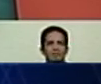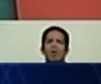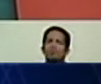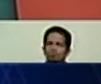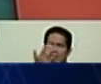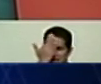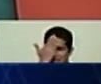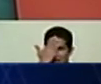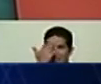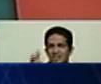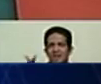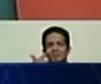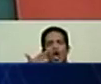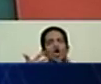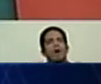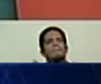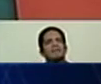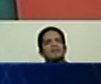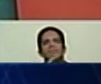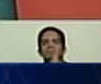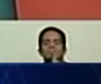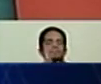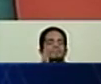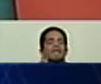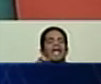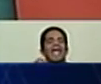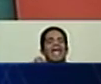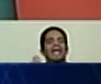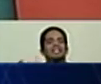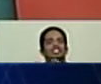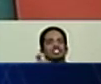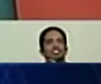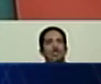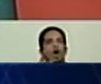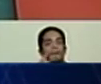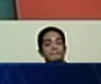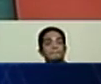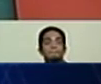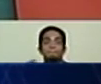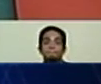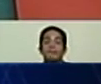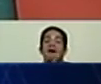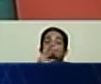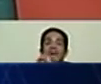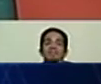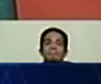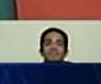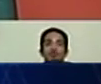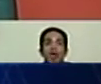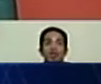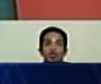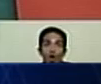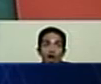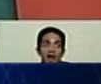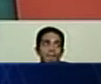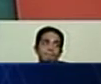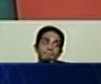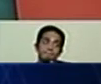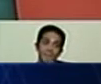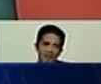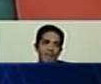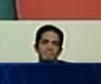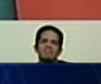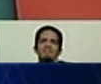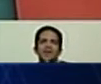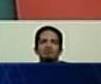que la ExxonMobil pagó $20 millones al gobierno de Guyana para que demandara a Venezuela ante la Corte Internacional